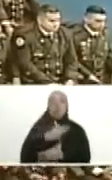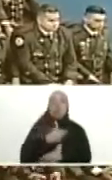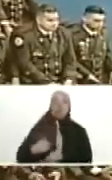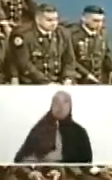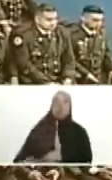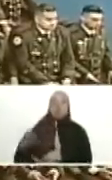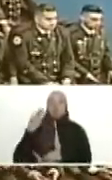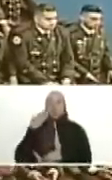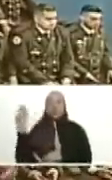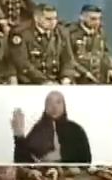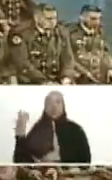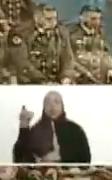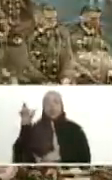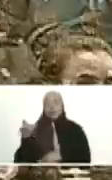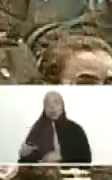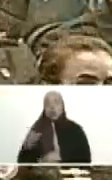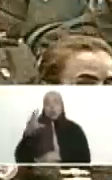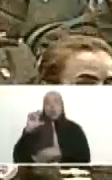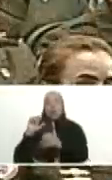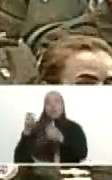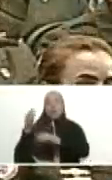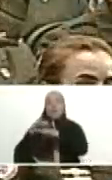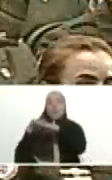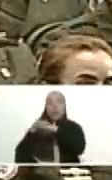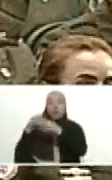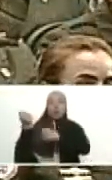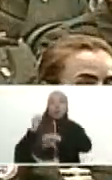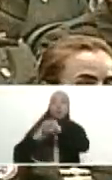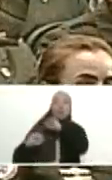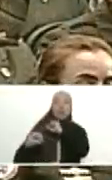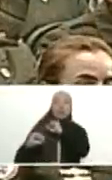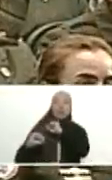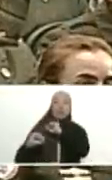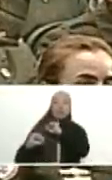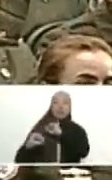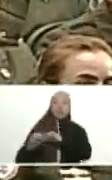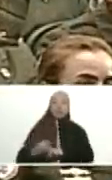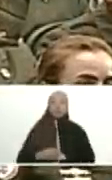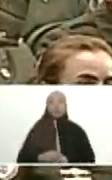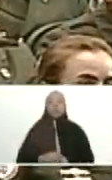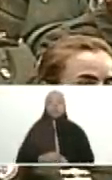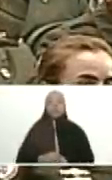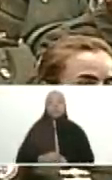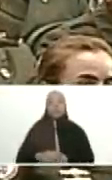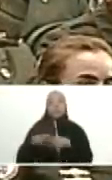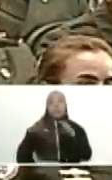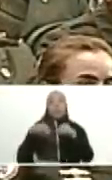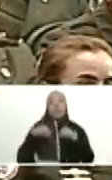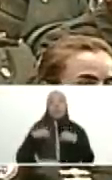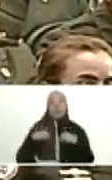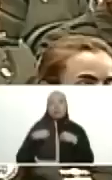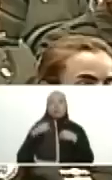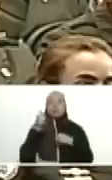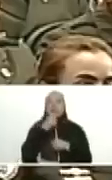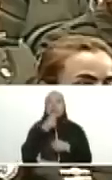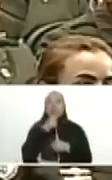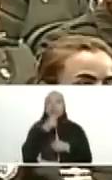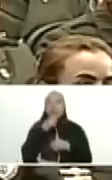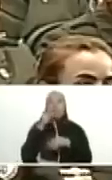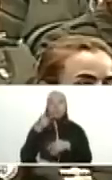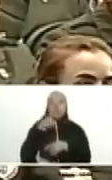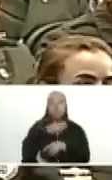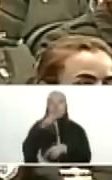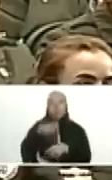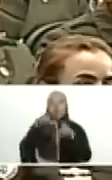Padrino López, general en jefe, ministro del Poder Popular para la Defensa. Ascenso al grado y jerarquía inmediata superior al